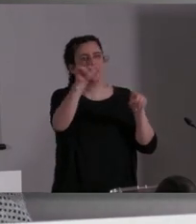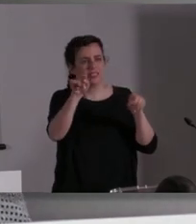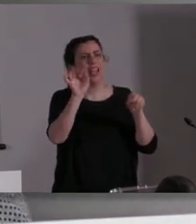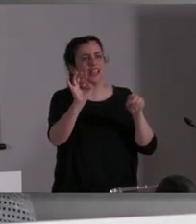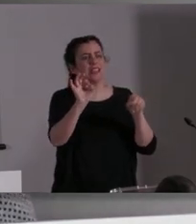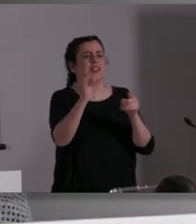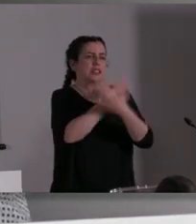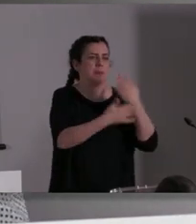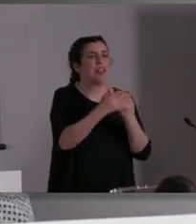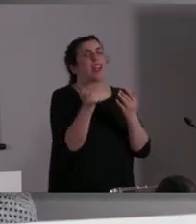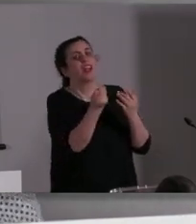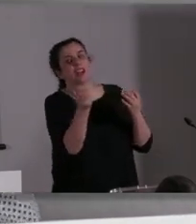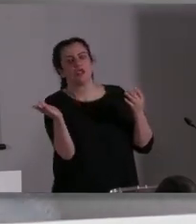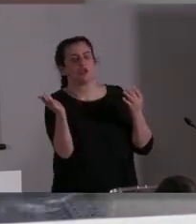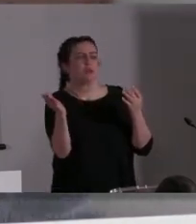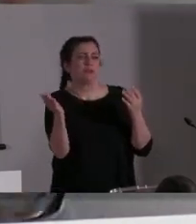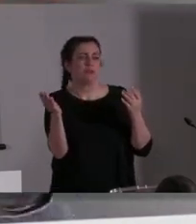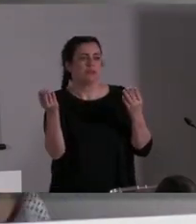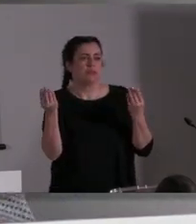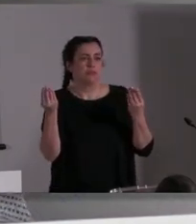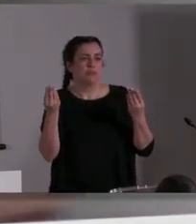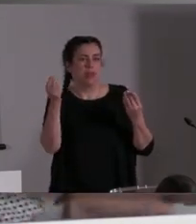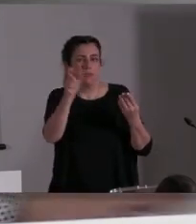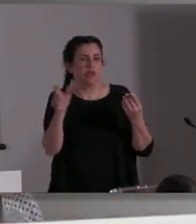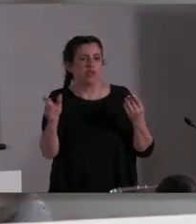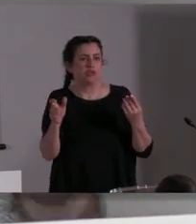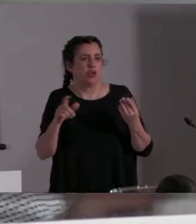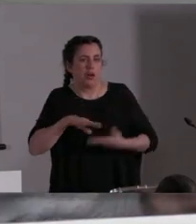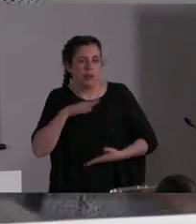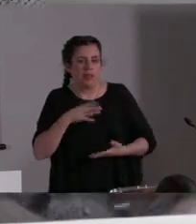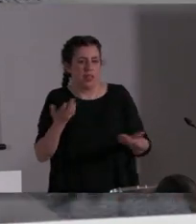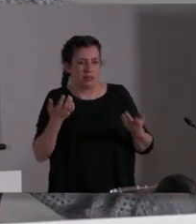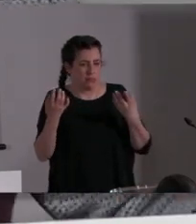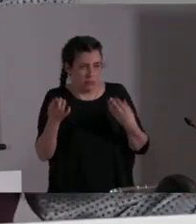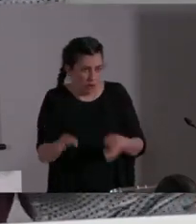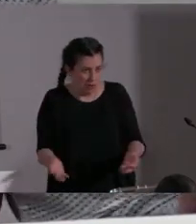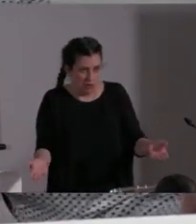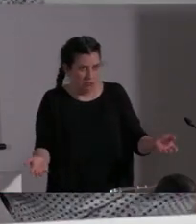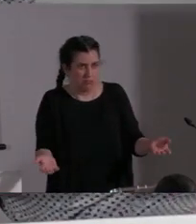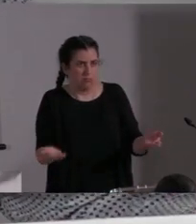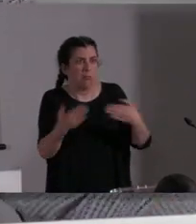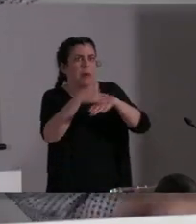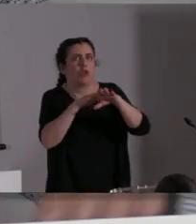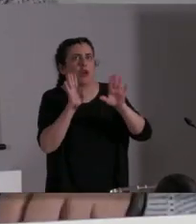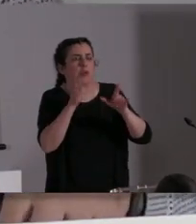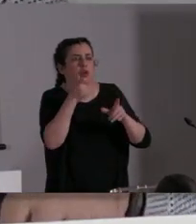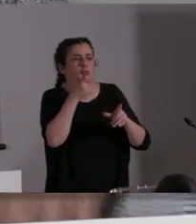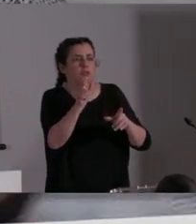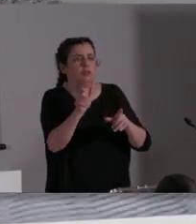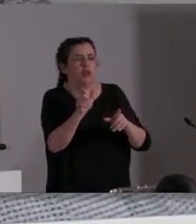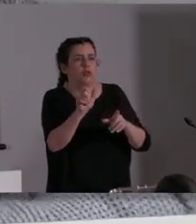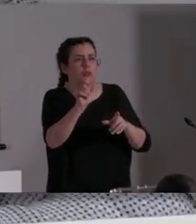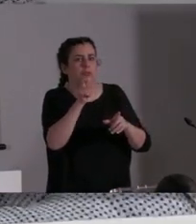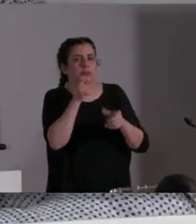el resto con personas con capacidad normal. Perdona que quizá no utilizo los